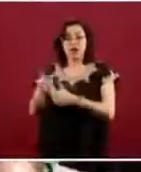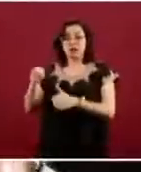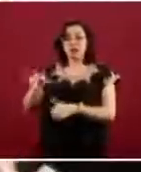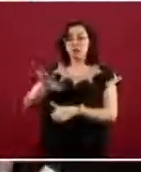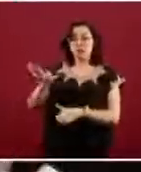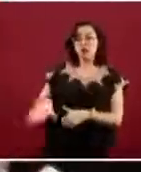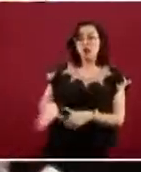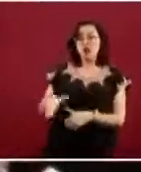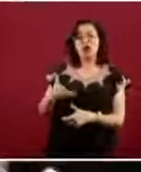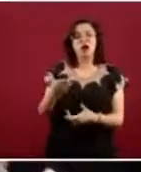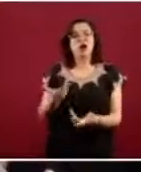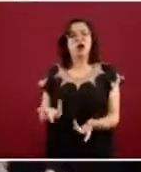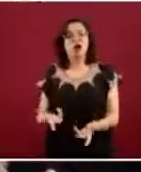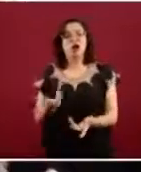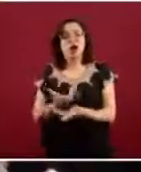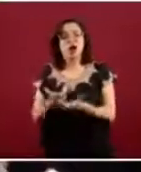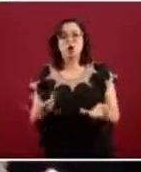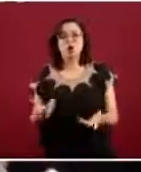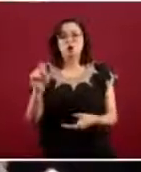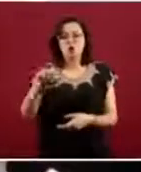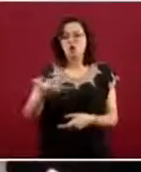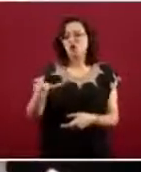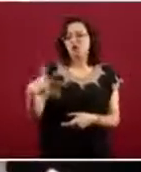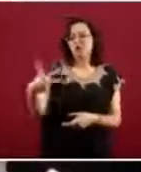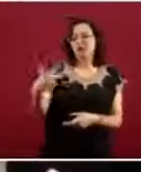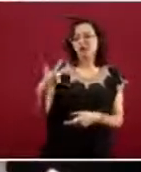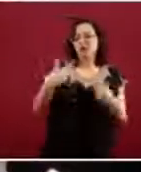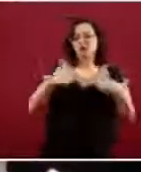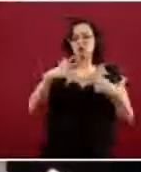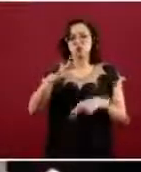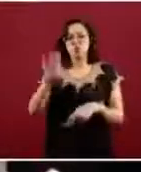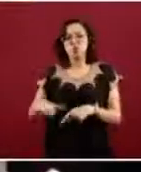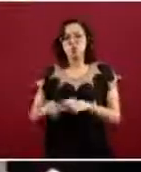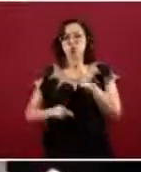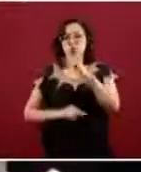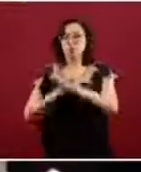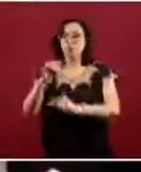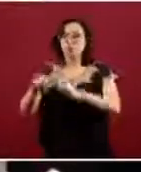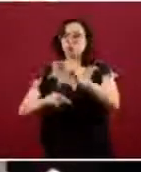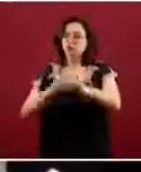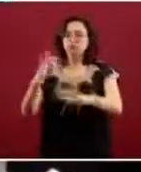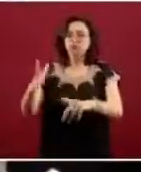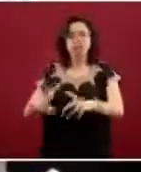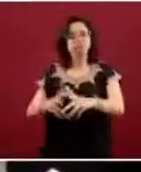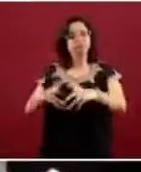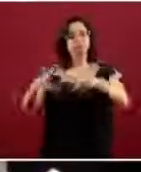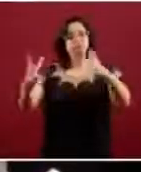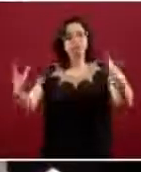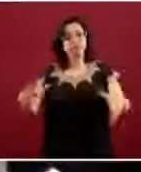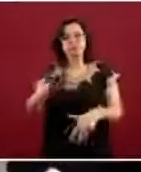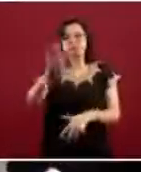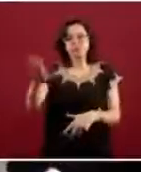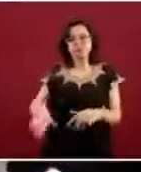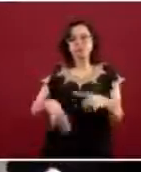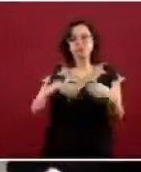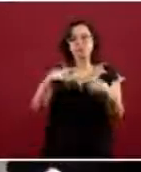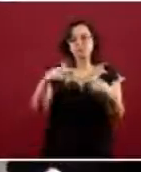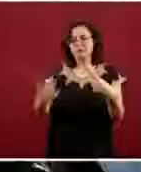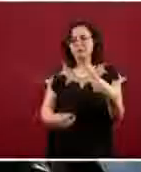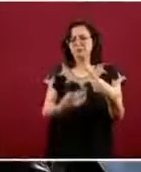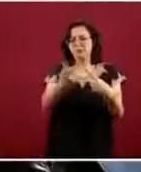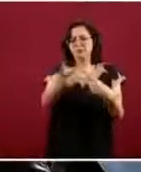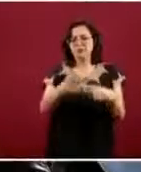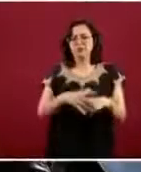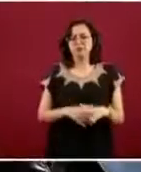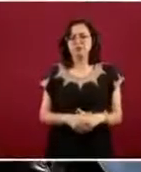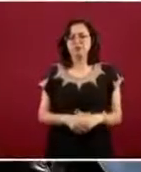hoy mueren 13 personas, ayer fueron 8, ha incrementado velozmente. ¿Cómo ha sido esta complicación? Esa es mi primera pregunta. Sí. Si